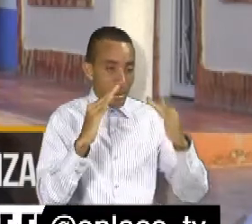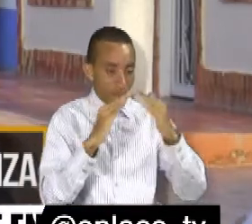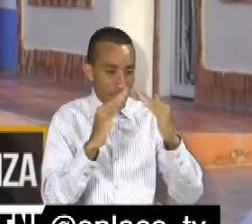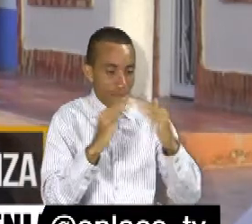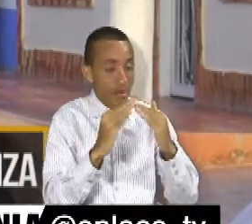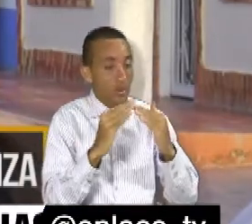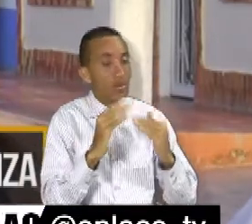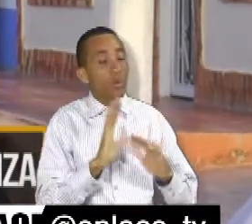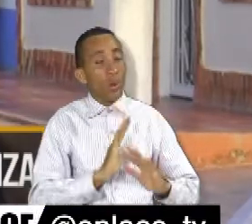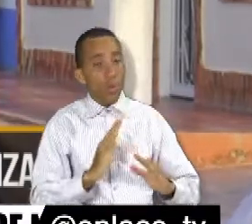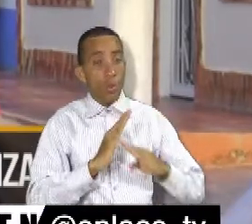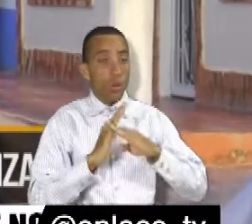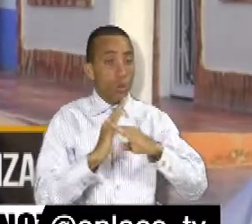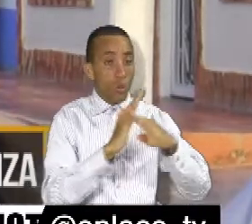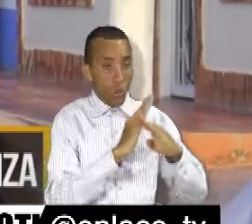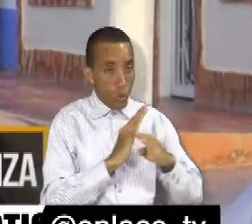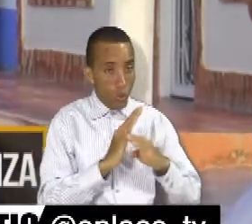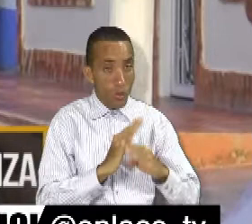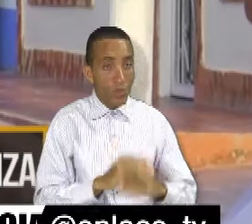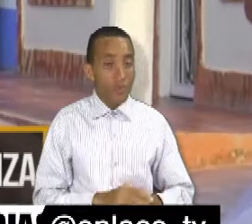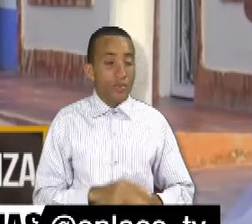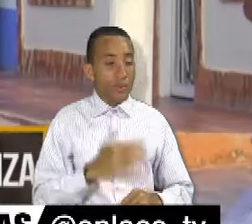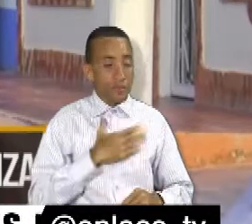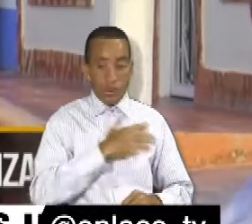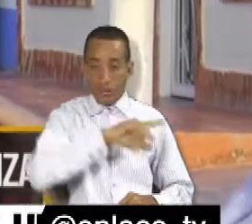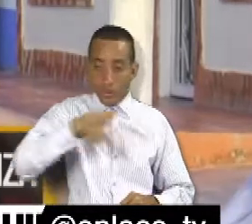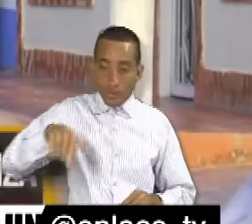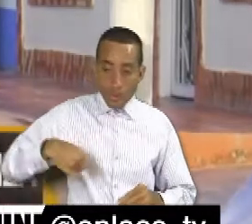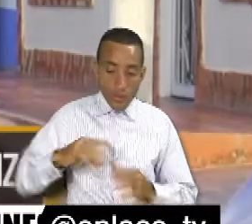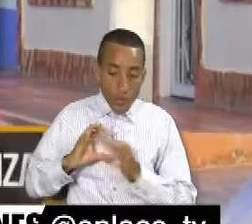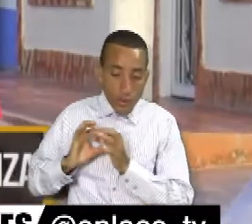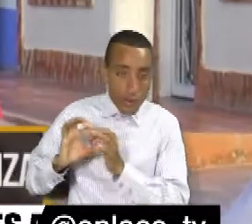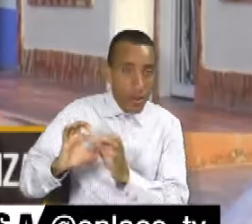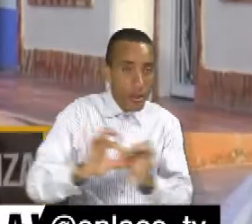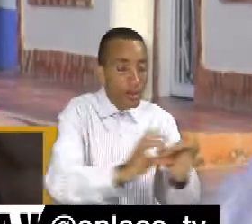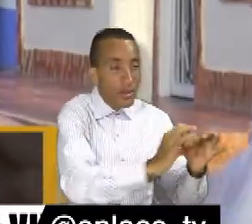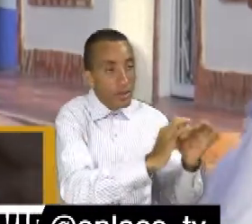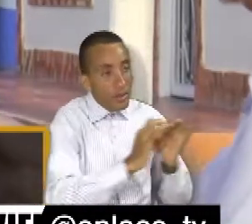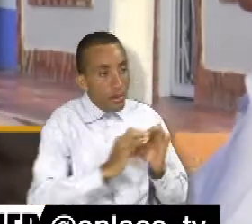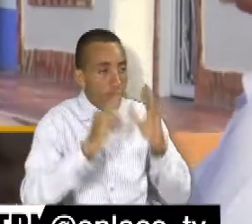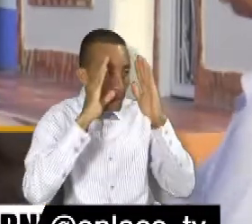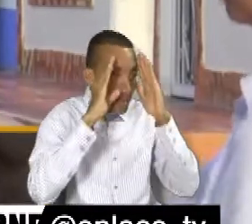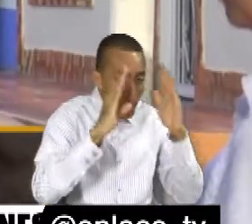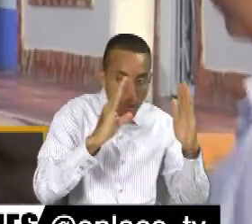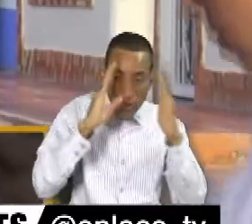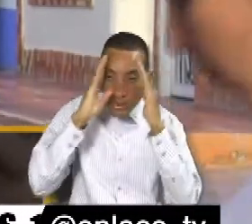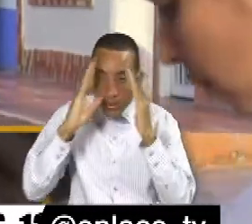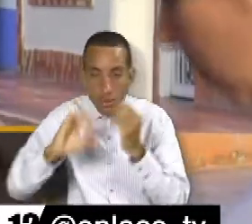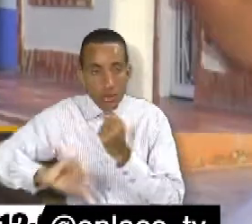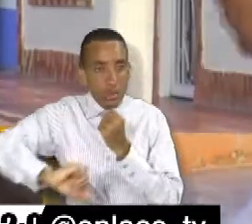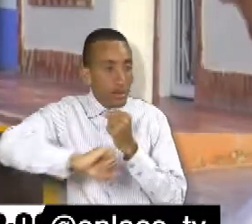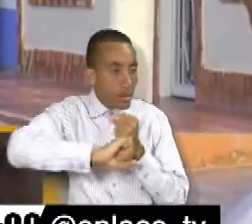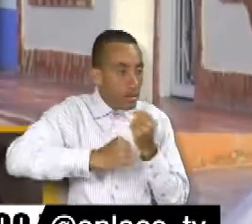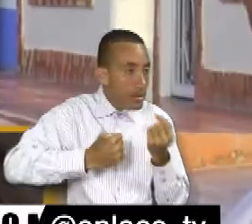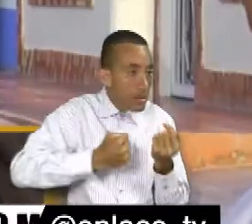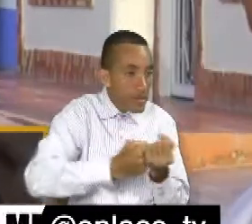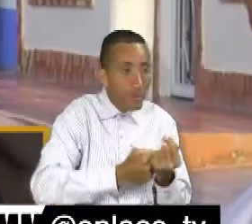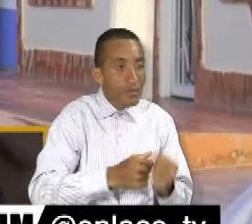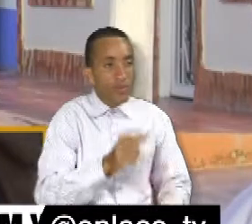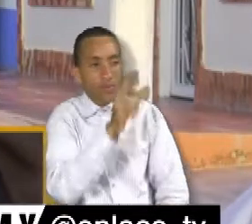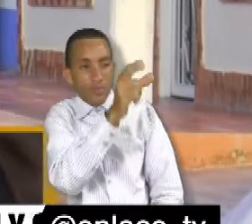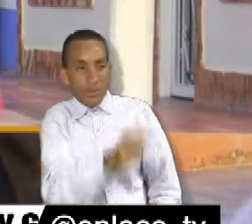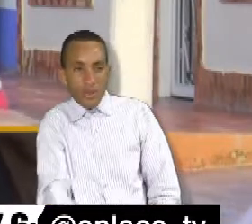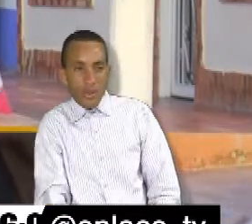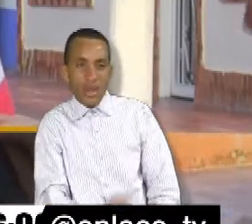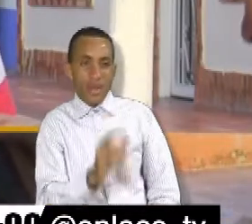que nuestra seguridad nos la proporcionemos nosotros mismos, siendo unidos, estando pendientes de todo, a desconfiar de cualquier